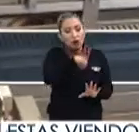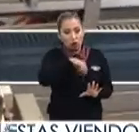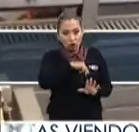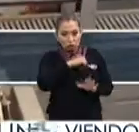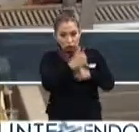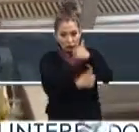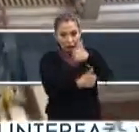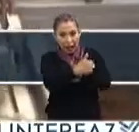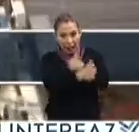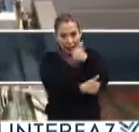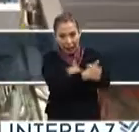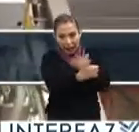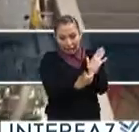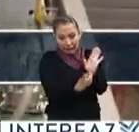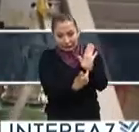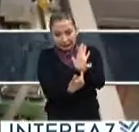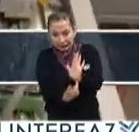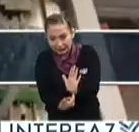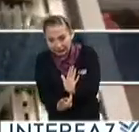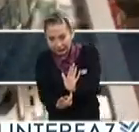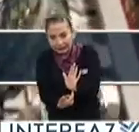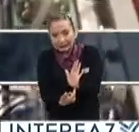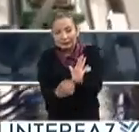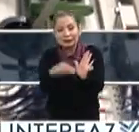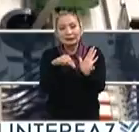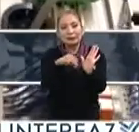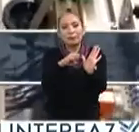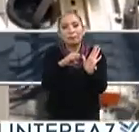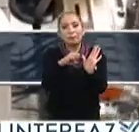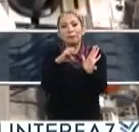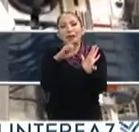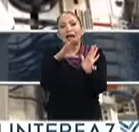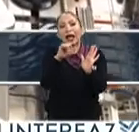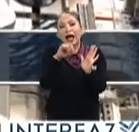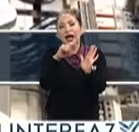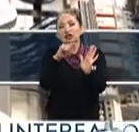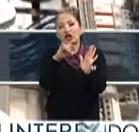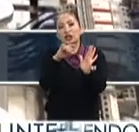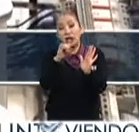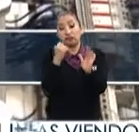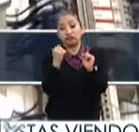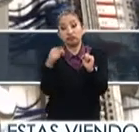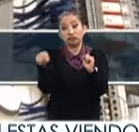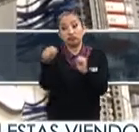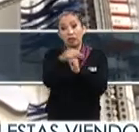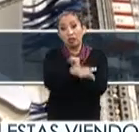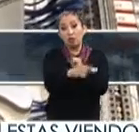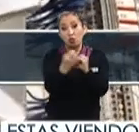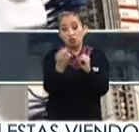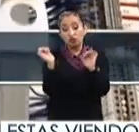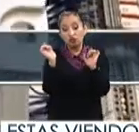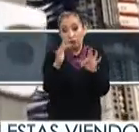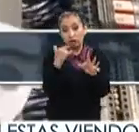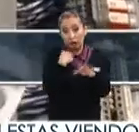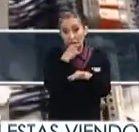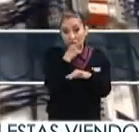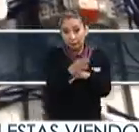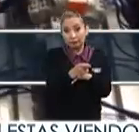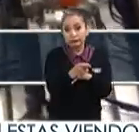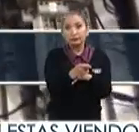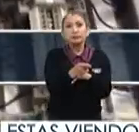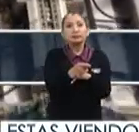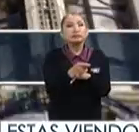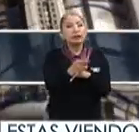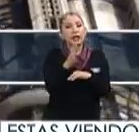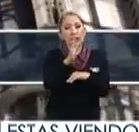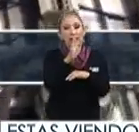que nosotros tenemos es muy fuerte en la parte de mecatrónica. Yo me atrevería a decir